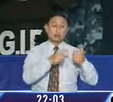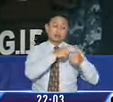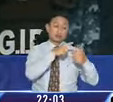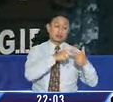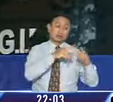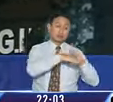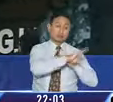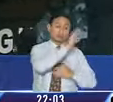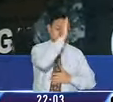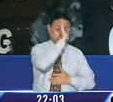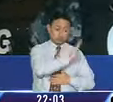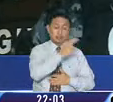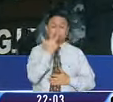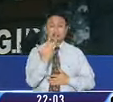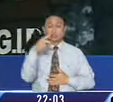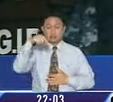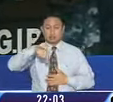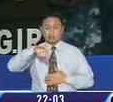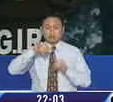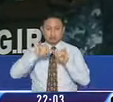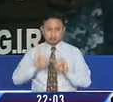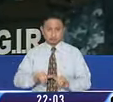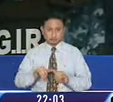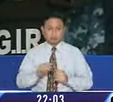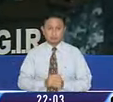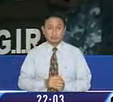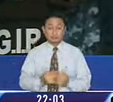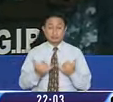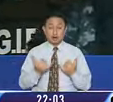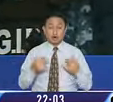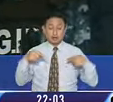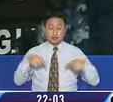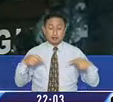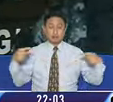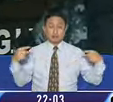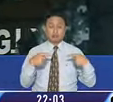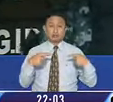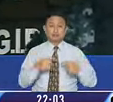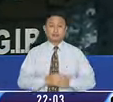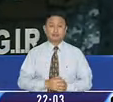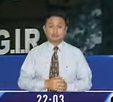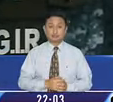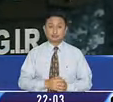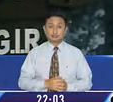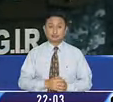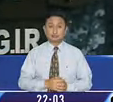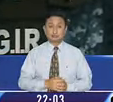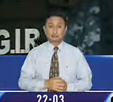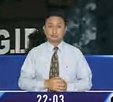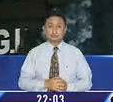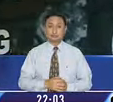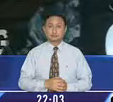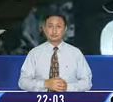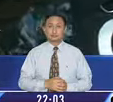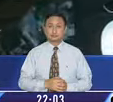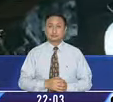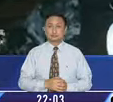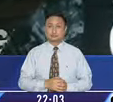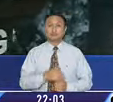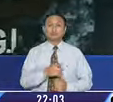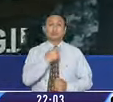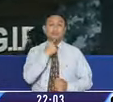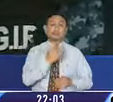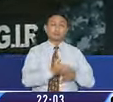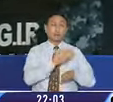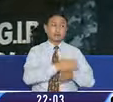hospitales. Las 3 fueron estabilizadas al interior de la cárcel. Este es el saldo que tenemos del enfrentamiento de los GDOs al interior del CDP. Había mencionado usted que habían hecho